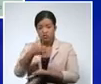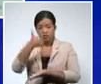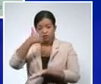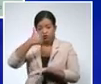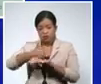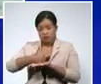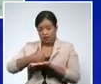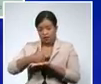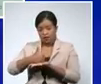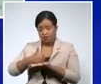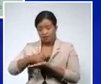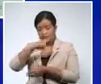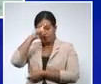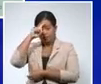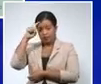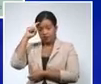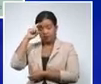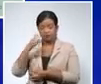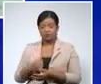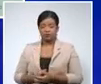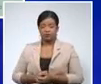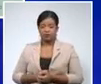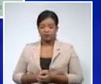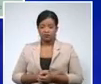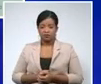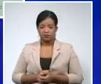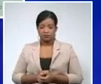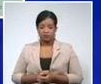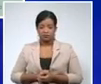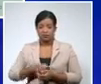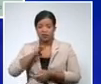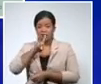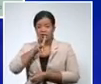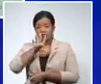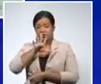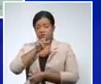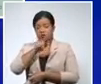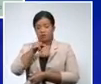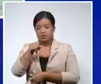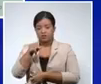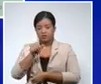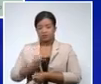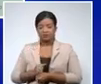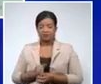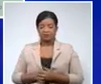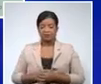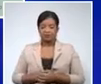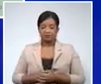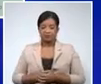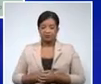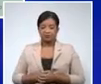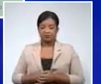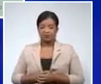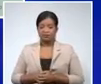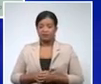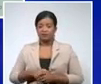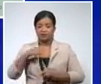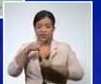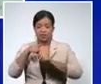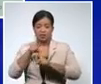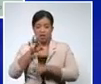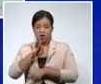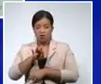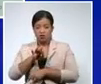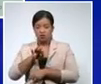municipio Santi Espíritus, que diagnostica 25 casos autóctonos, Trinidad 8, Yaguajay